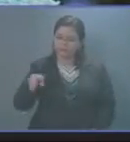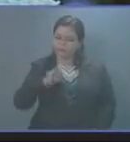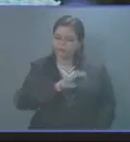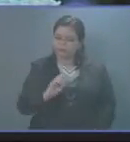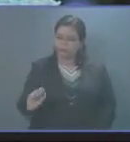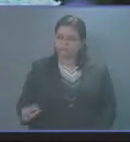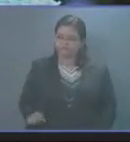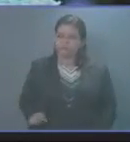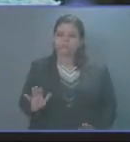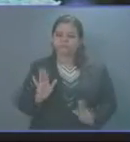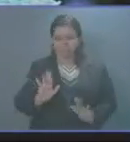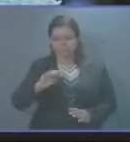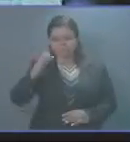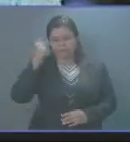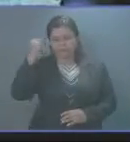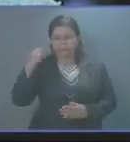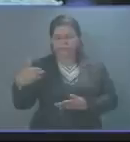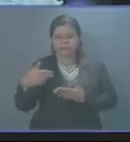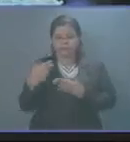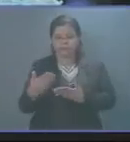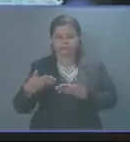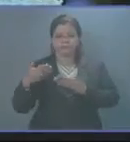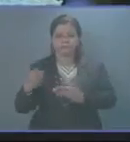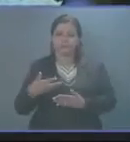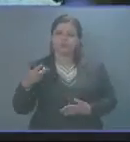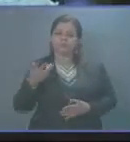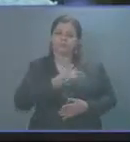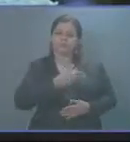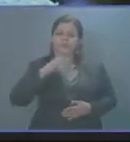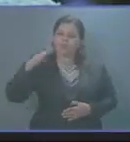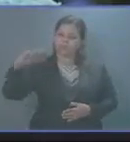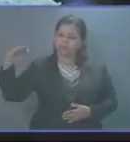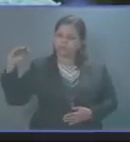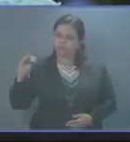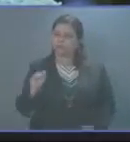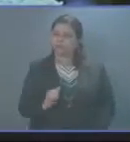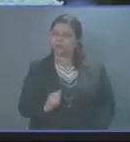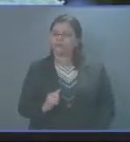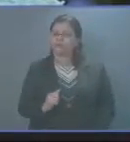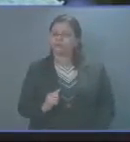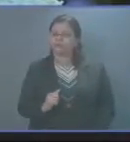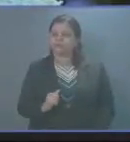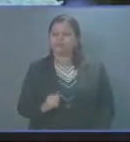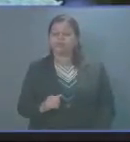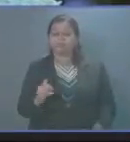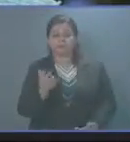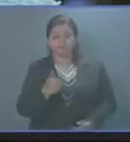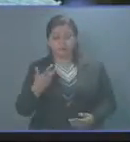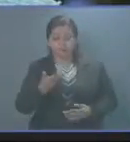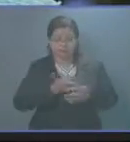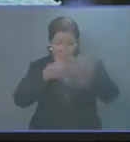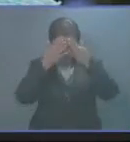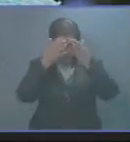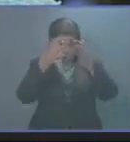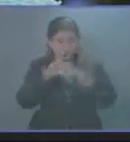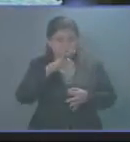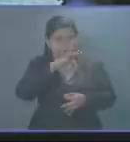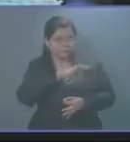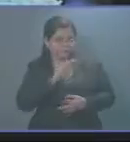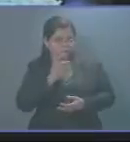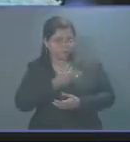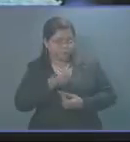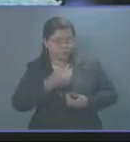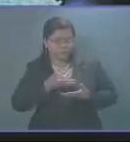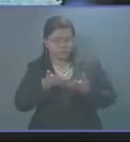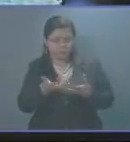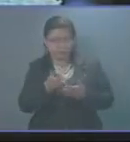Salvador por los aportes brindados a la República y al pueblo salvadoreño. Así, nuestro dictamen favorable, lo